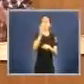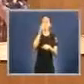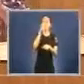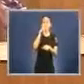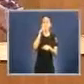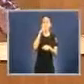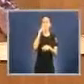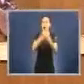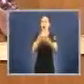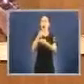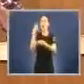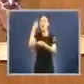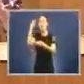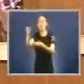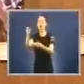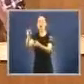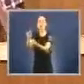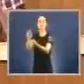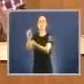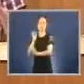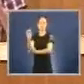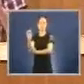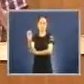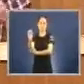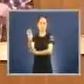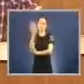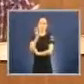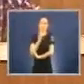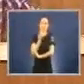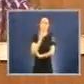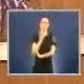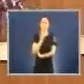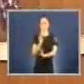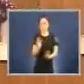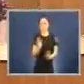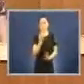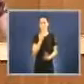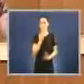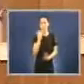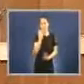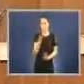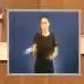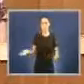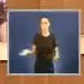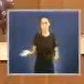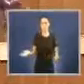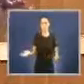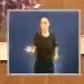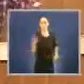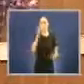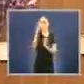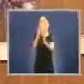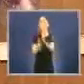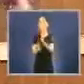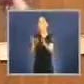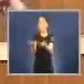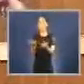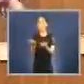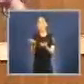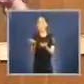impostos cero no rural, creo que é unha broma, unha brincadeira de moi mal gusto. Segundo o informe de beneficios fiscais